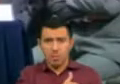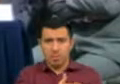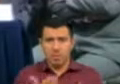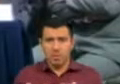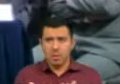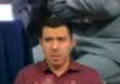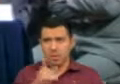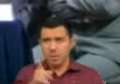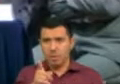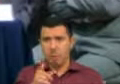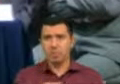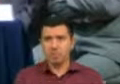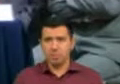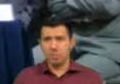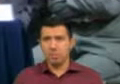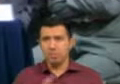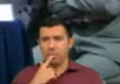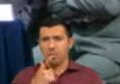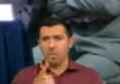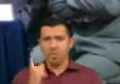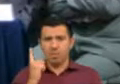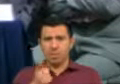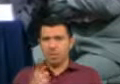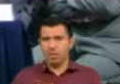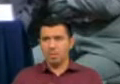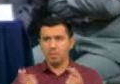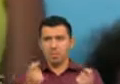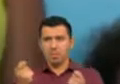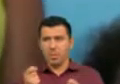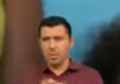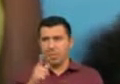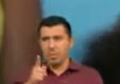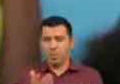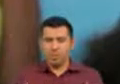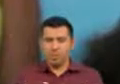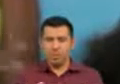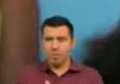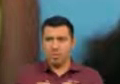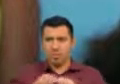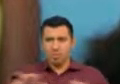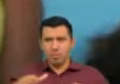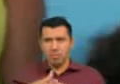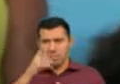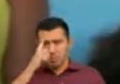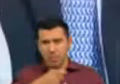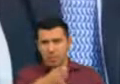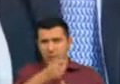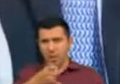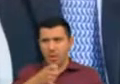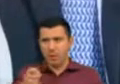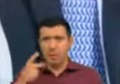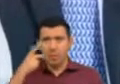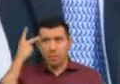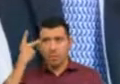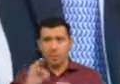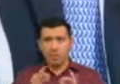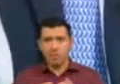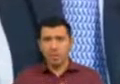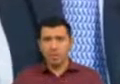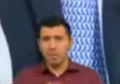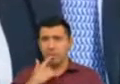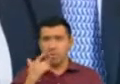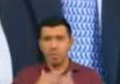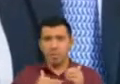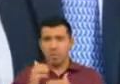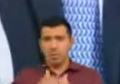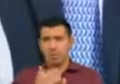que denuncia campaña de manipulación sobre manuales de convivencia para engañar a padres de familia nosotros como ministerio de educación